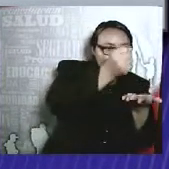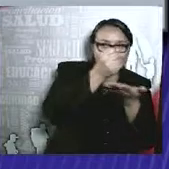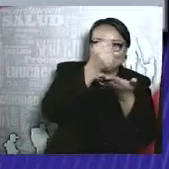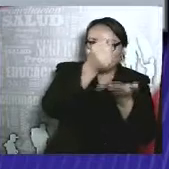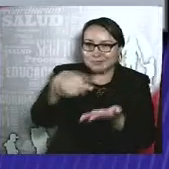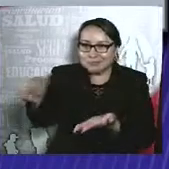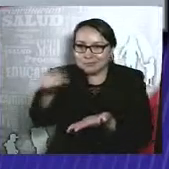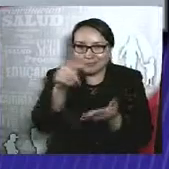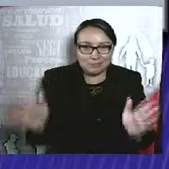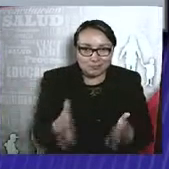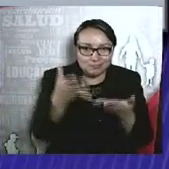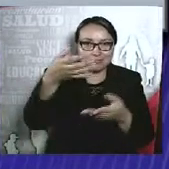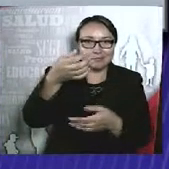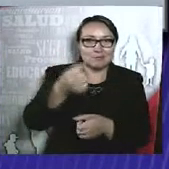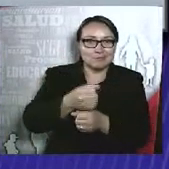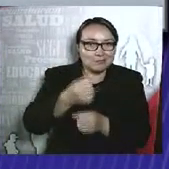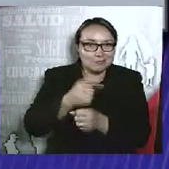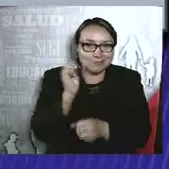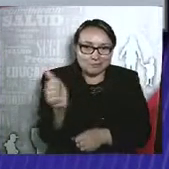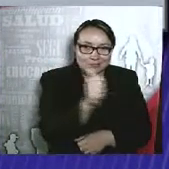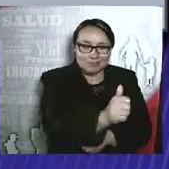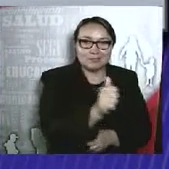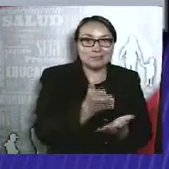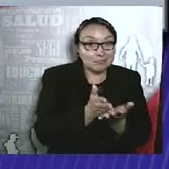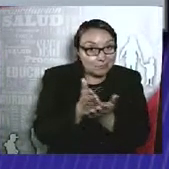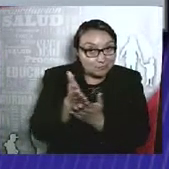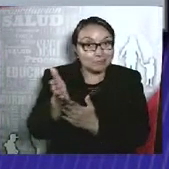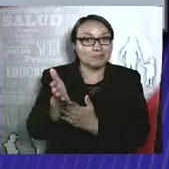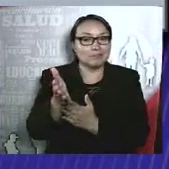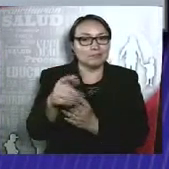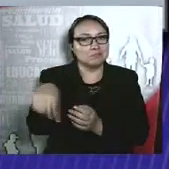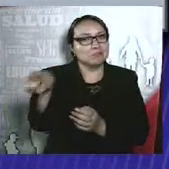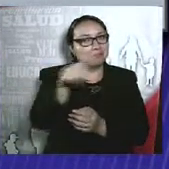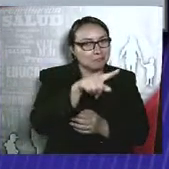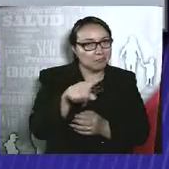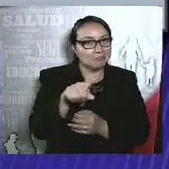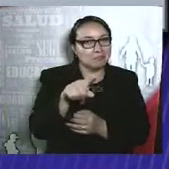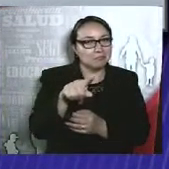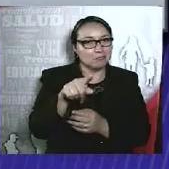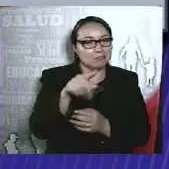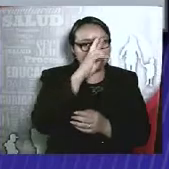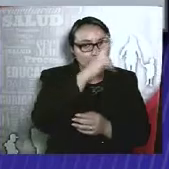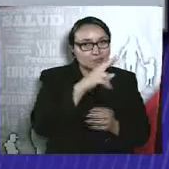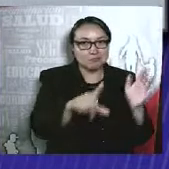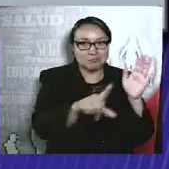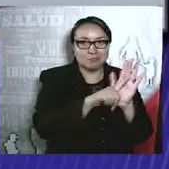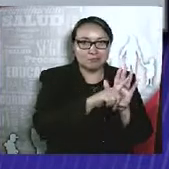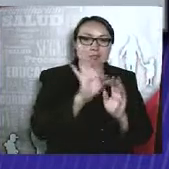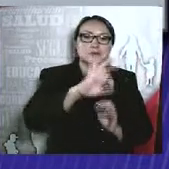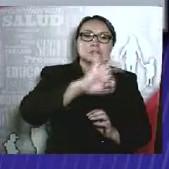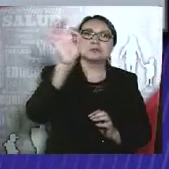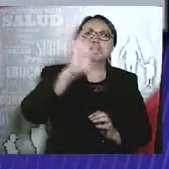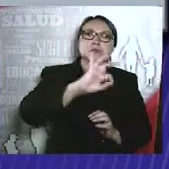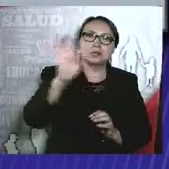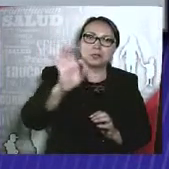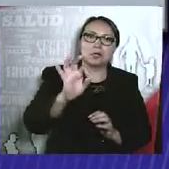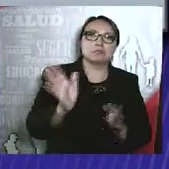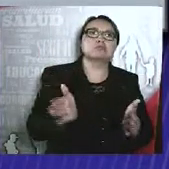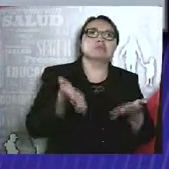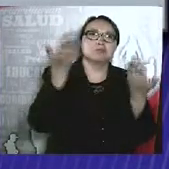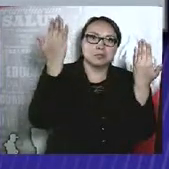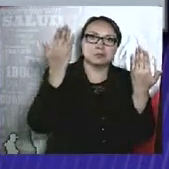para poder generar alternativas económicas y sostenibilidad dentro de la legalidad ha sido efectivo en un porcentaje mucho mayor y